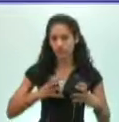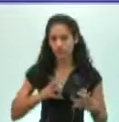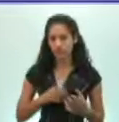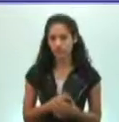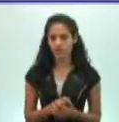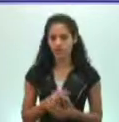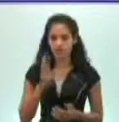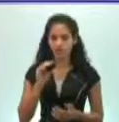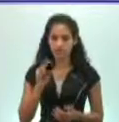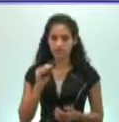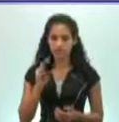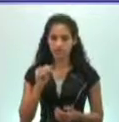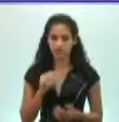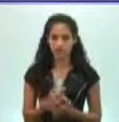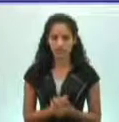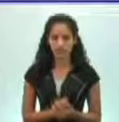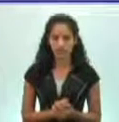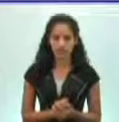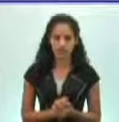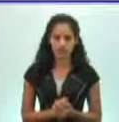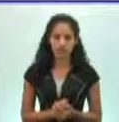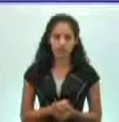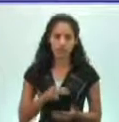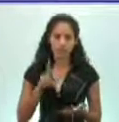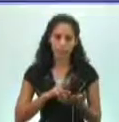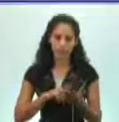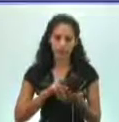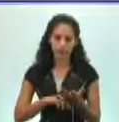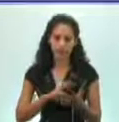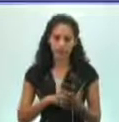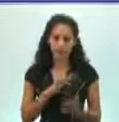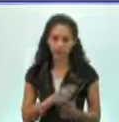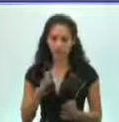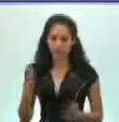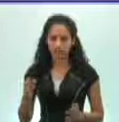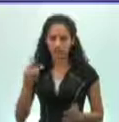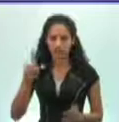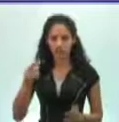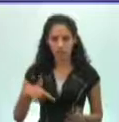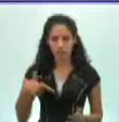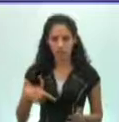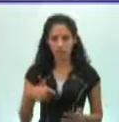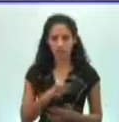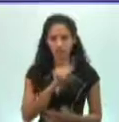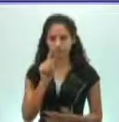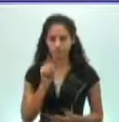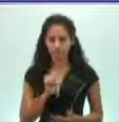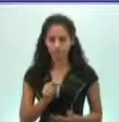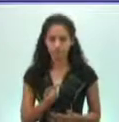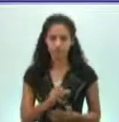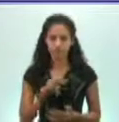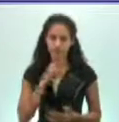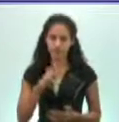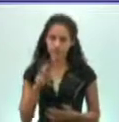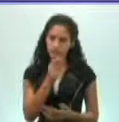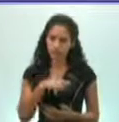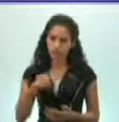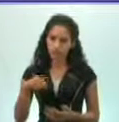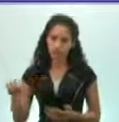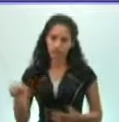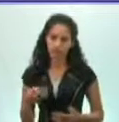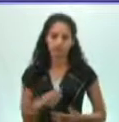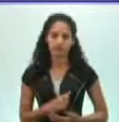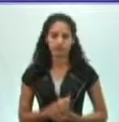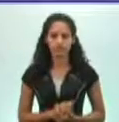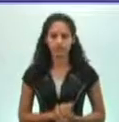decir, desde el martes hasta el jueves. Una pregunta que debes responder literalmente.